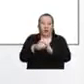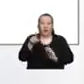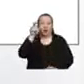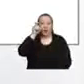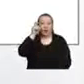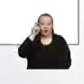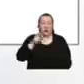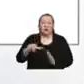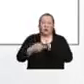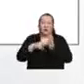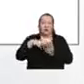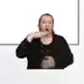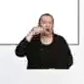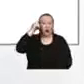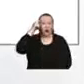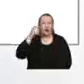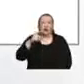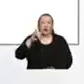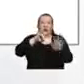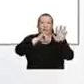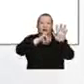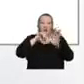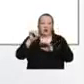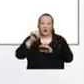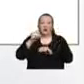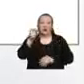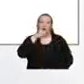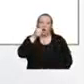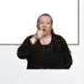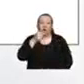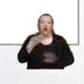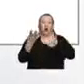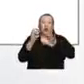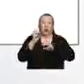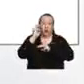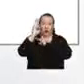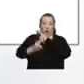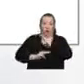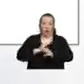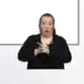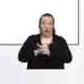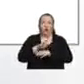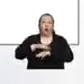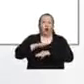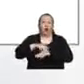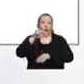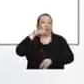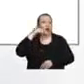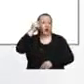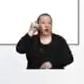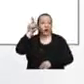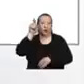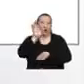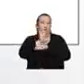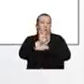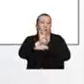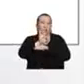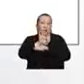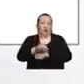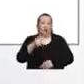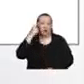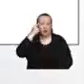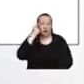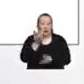periodistas pero en 600 perdiste 90 países el mundo bueno un flujo psíquico y bastante poderoso pero no creo que diga tanto para